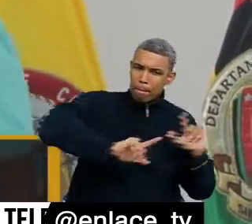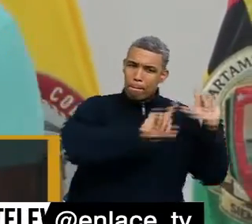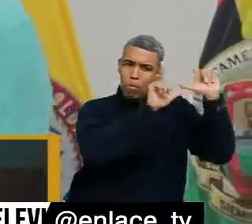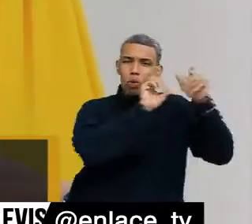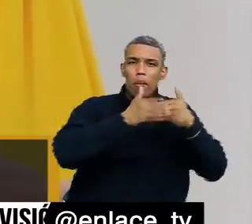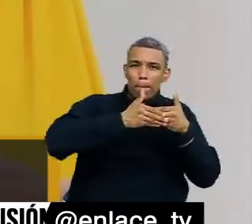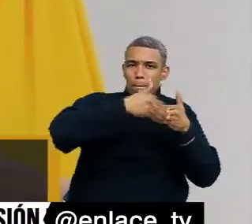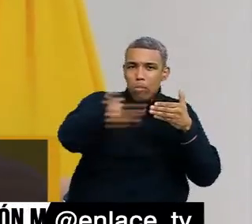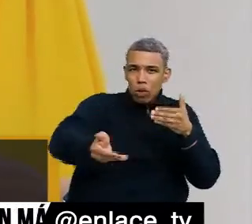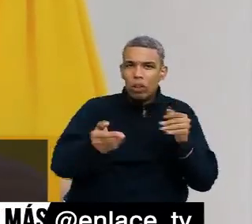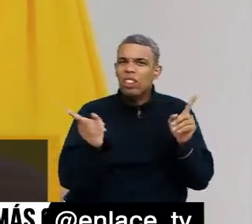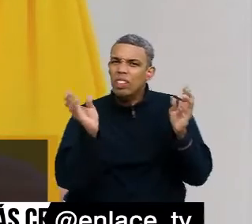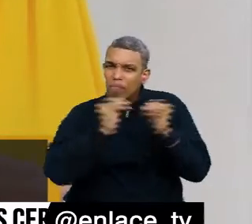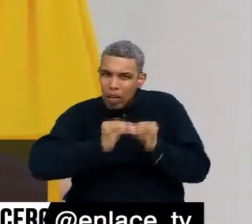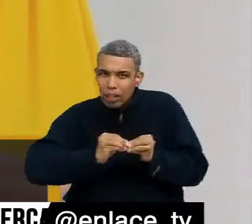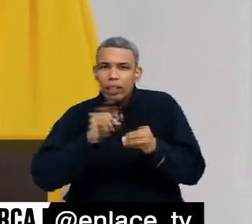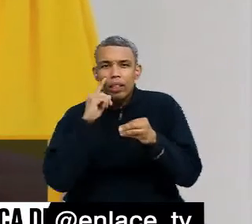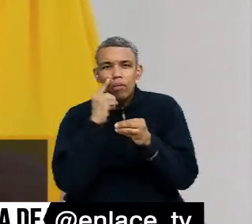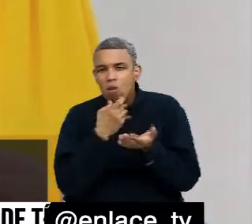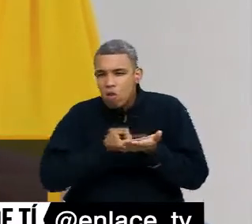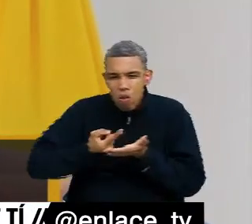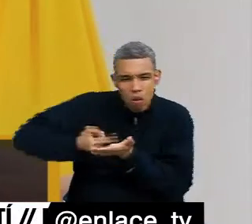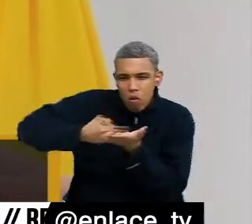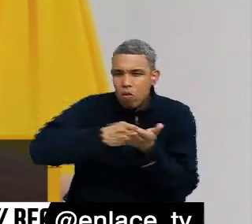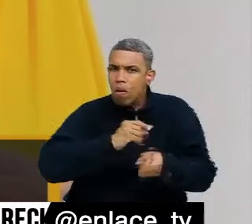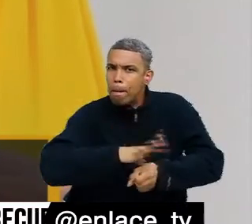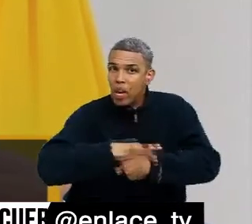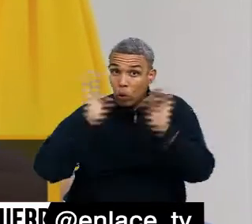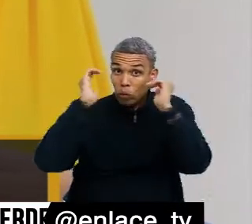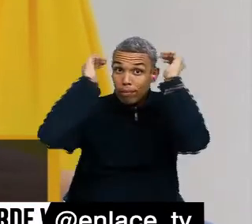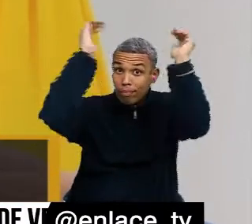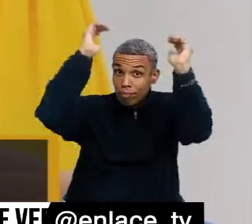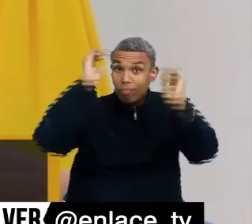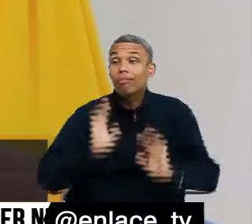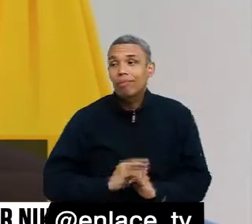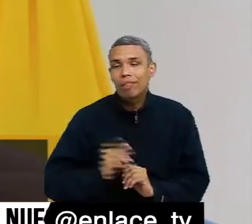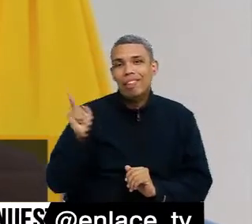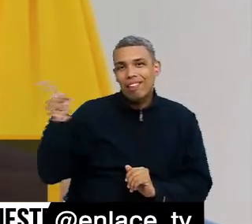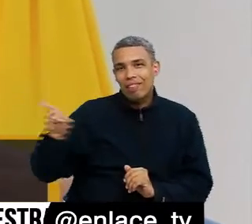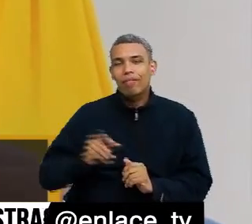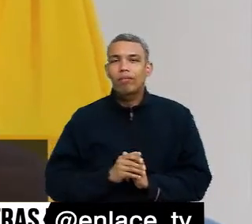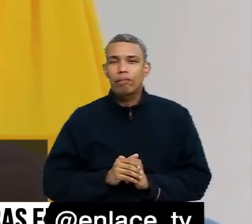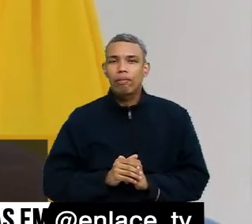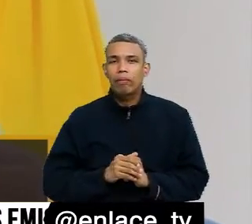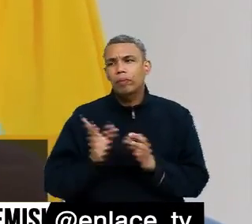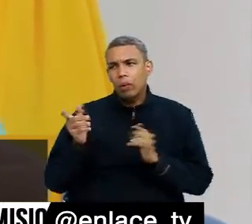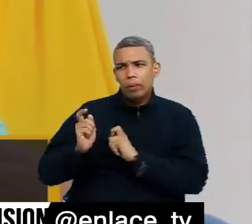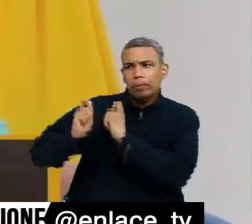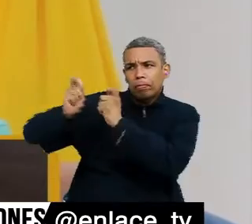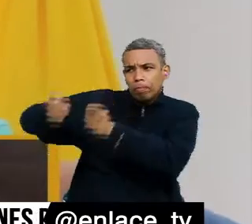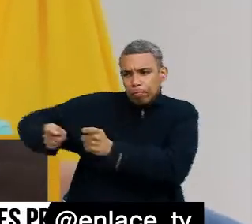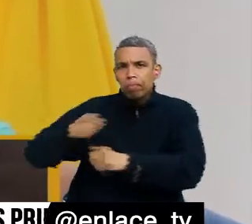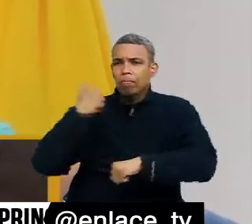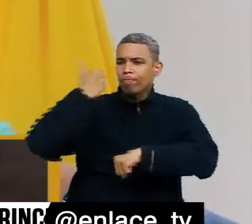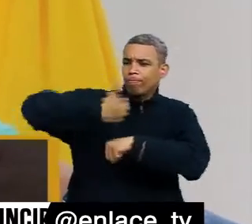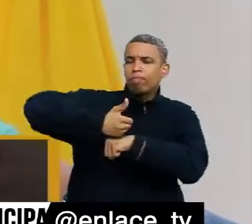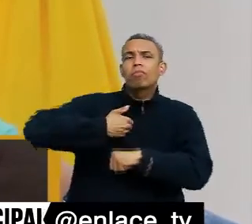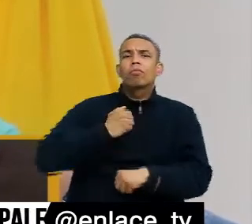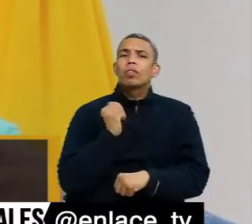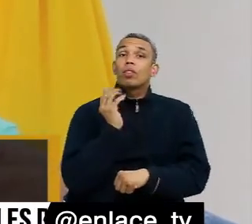médica. Y esperamos que estos 4 años que por ley le corresponde al doctor Ernesto Vera sea muy pero